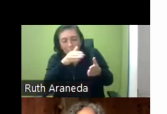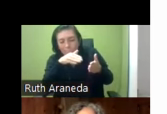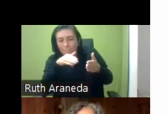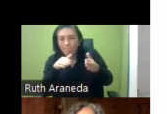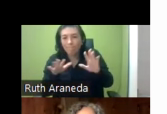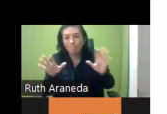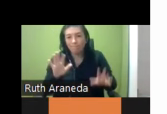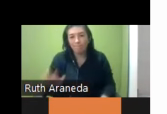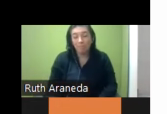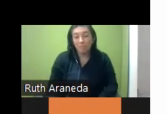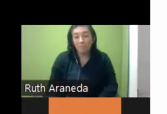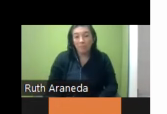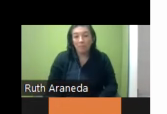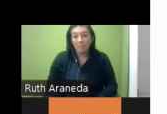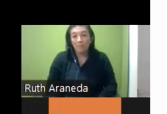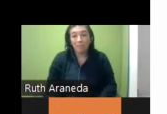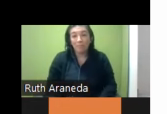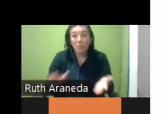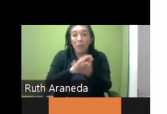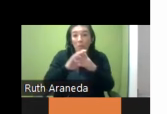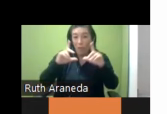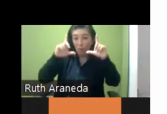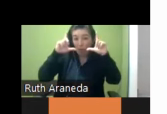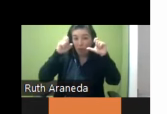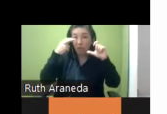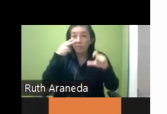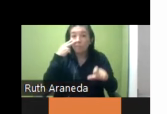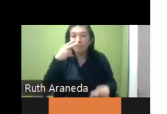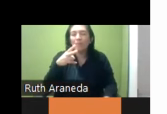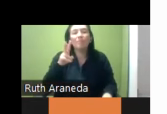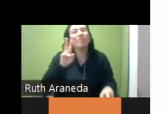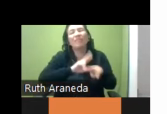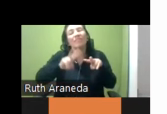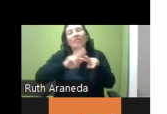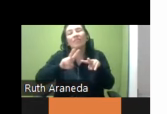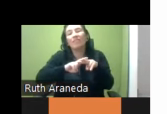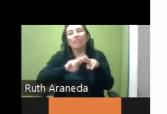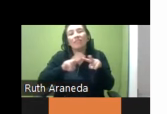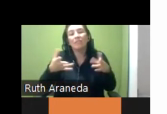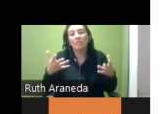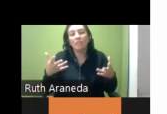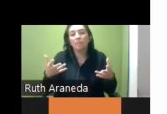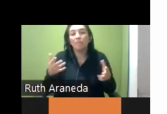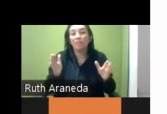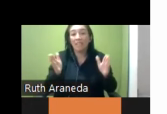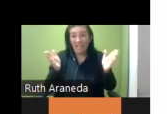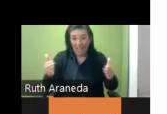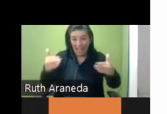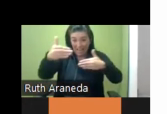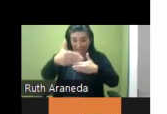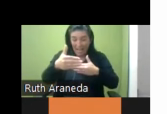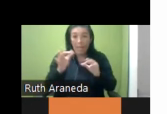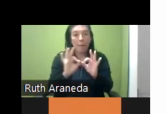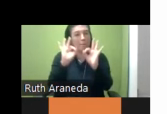¿no? En esta foto vemos la fabricación de cajas especiales